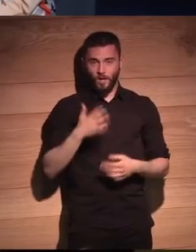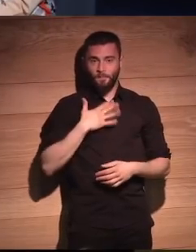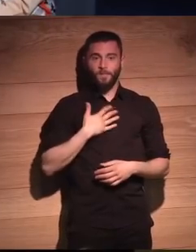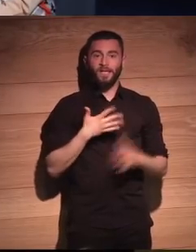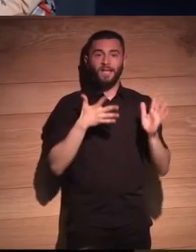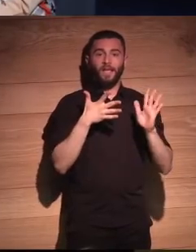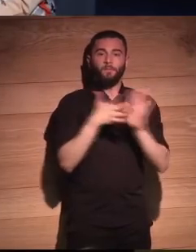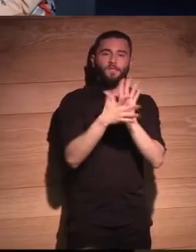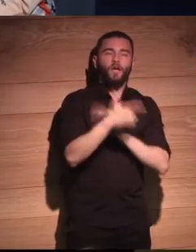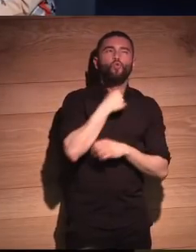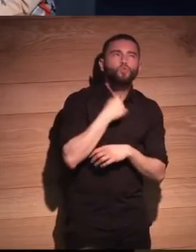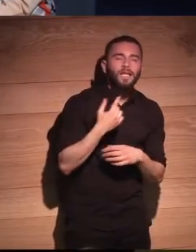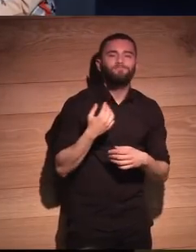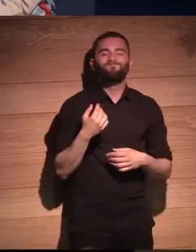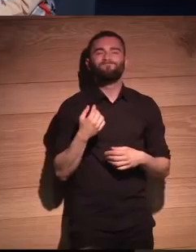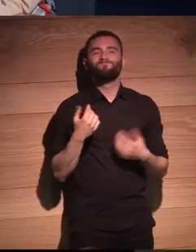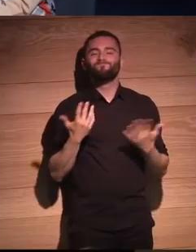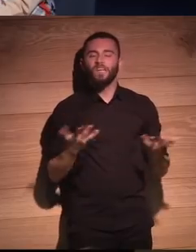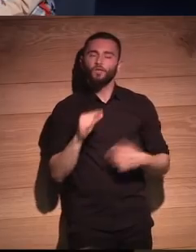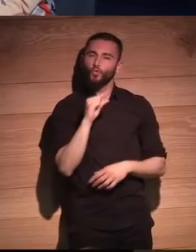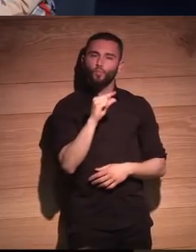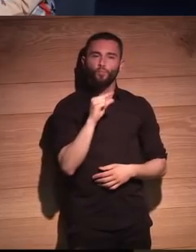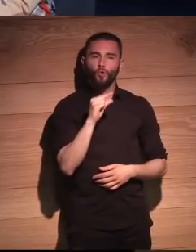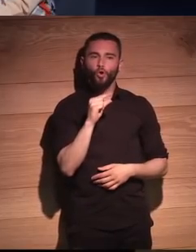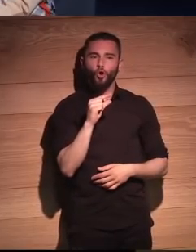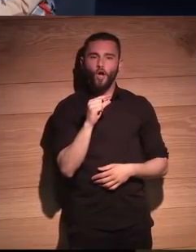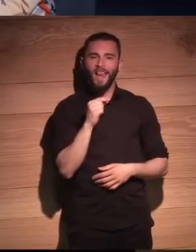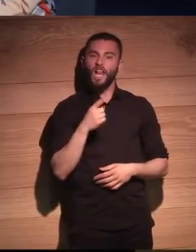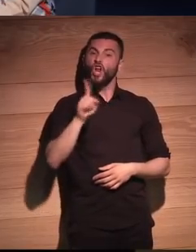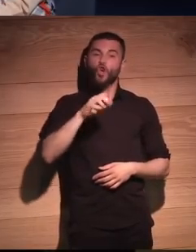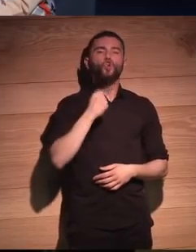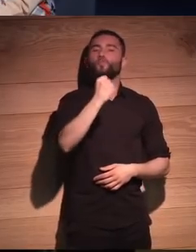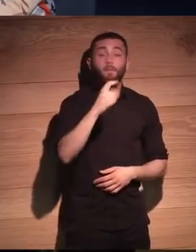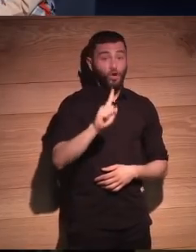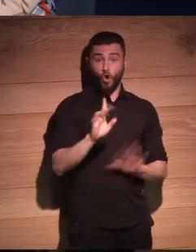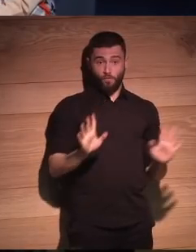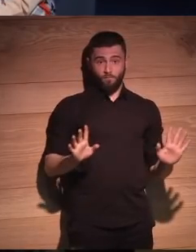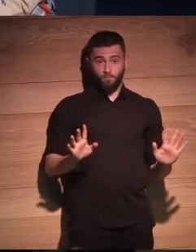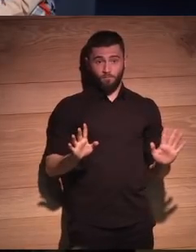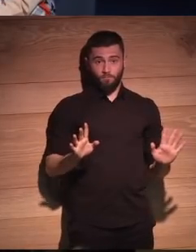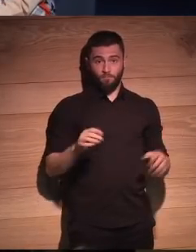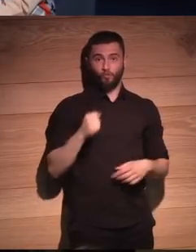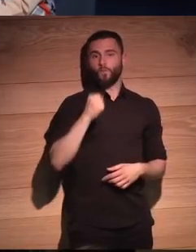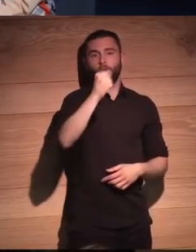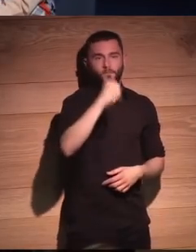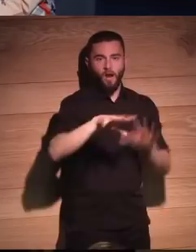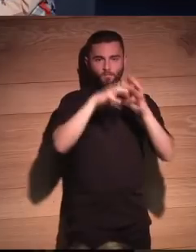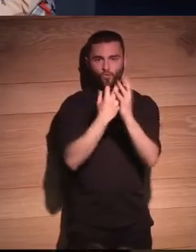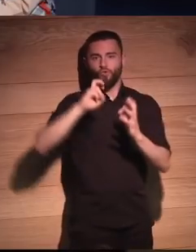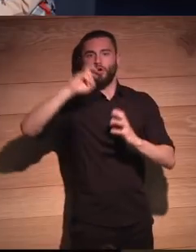explicar que es un poco el no Superman. Es decir, Superman es un ser de otro planeta,